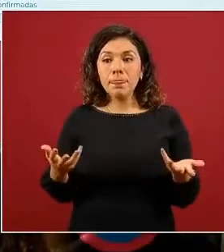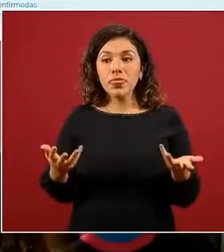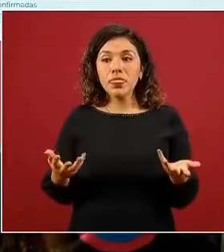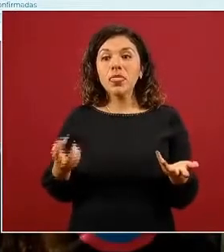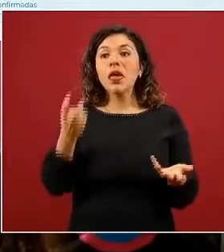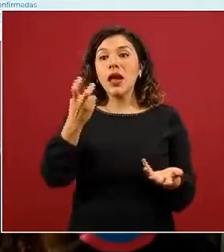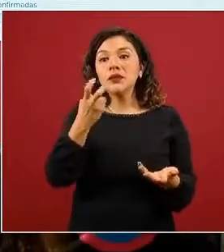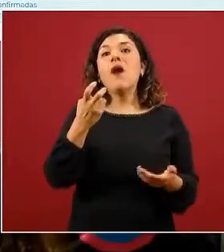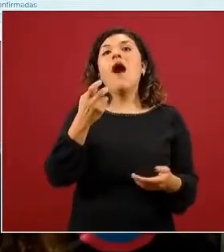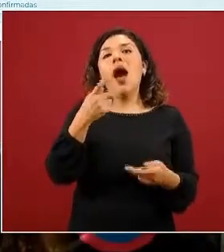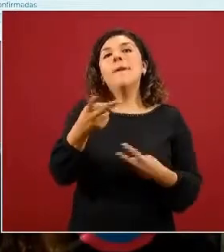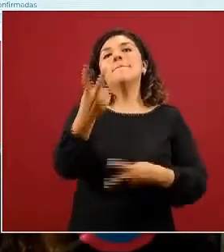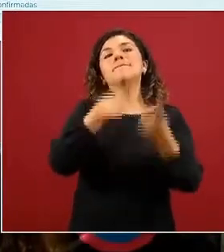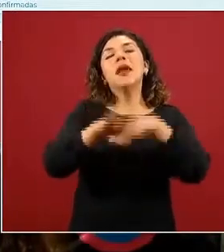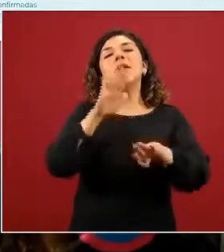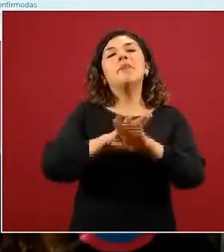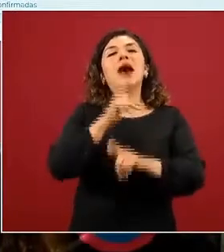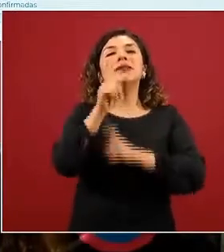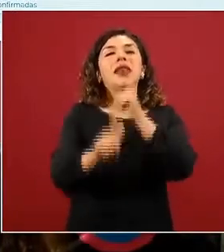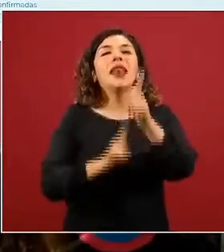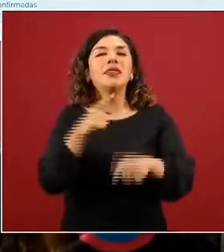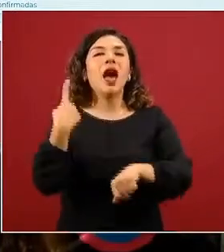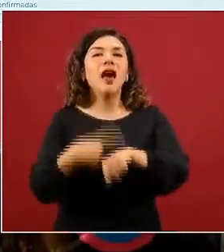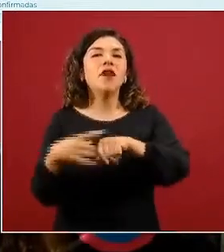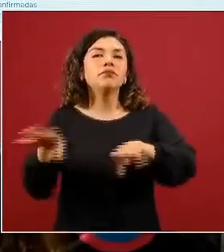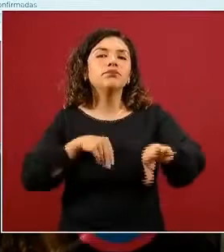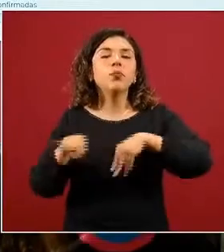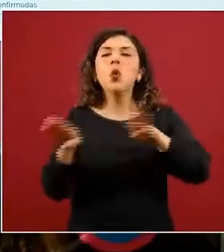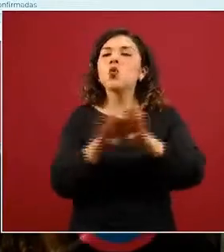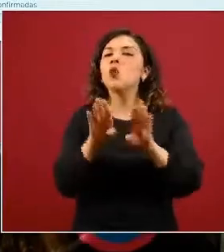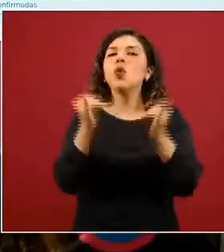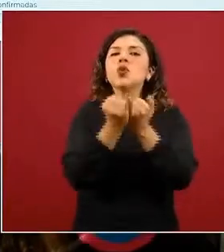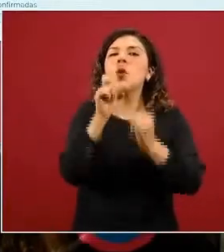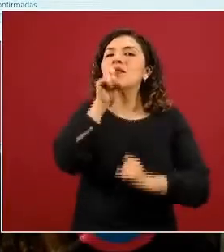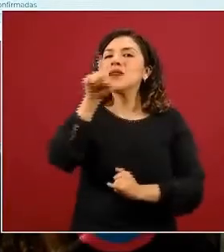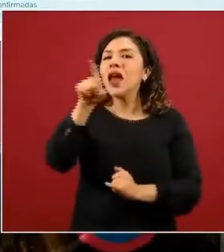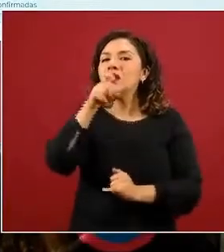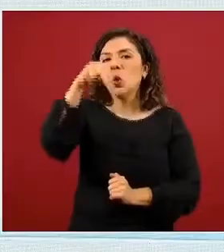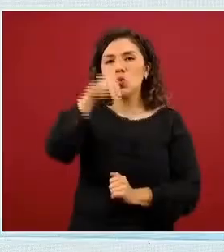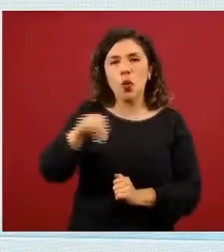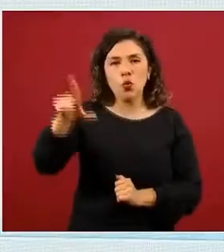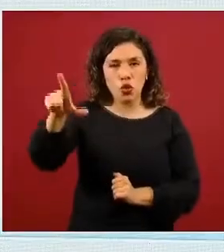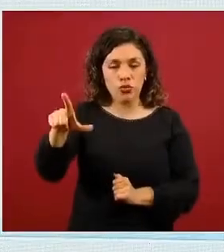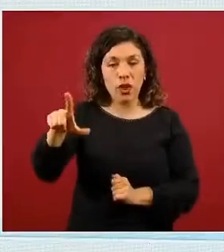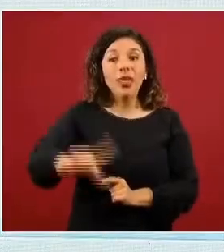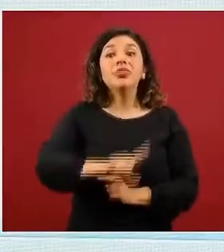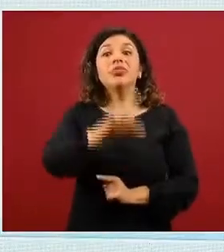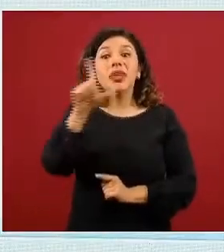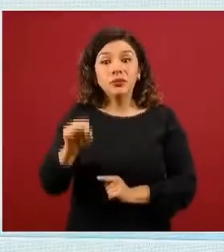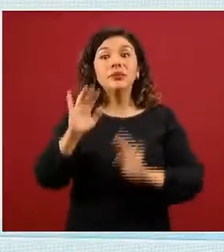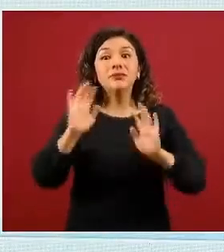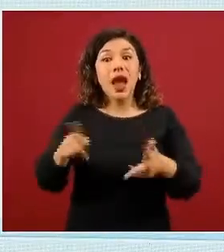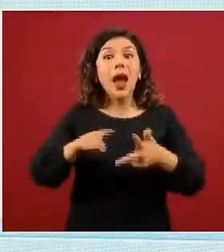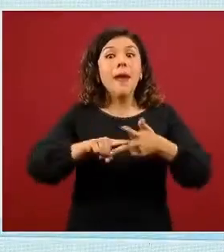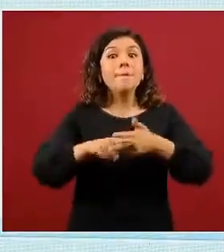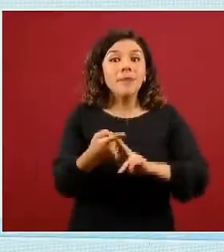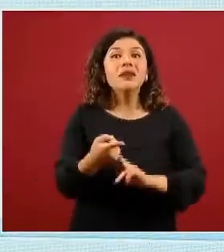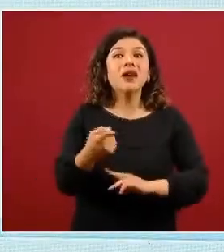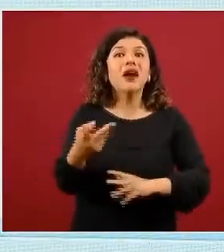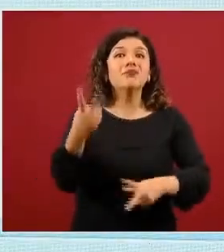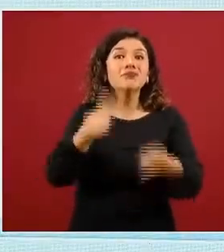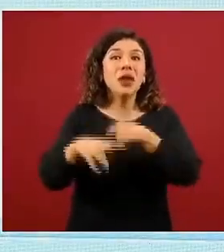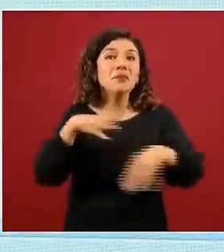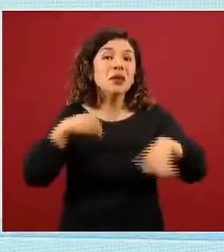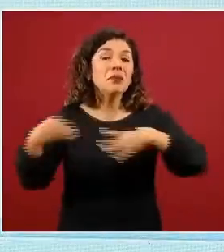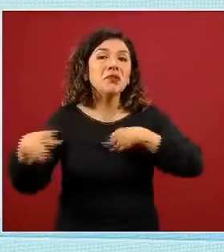Y eso hizo más lenta la epidemia. Es el caso también de Nuevo León y de Jalisco. Posteriormente entró, como es